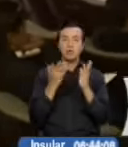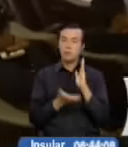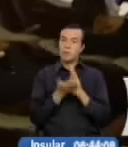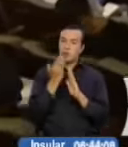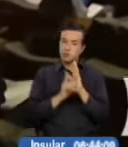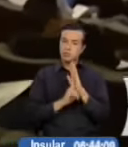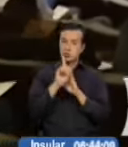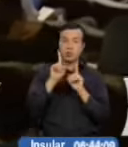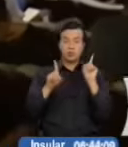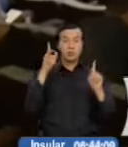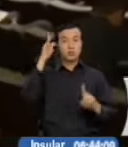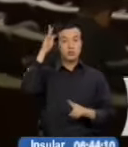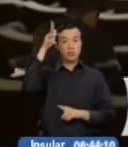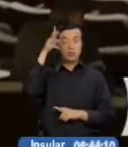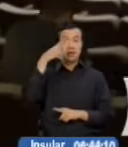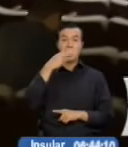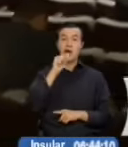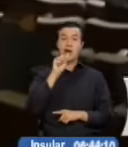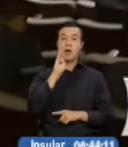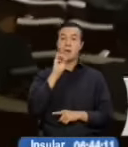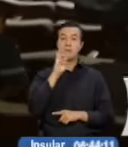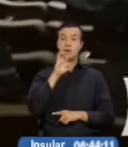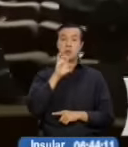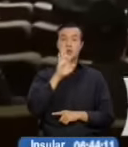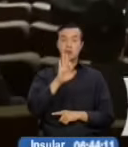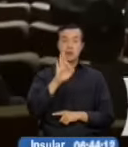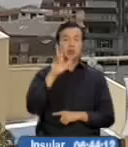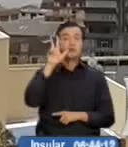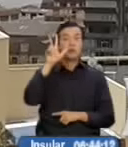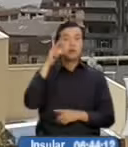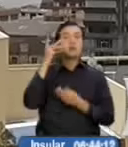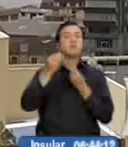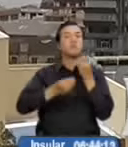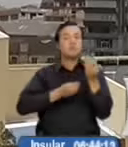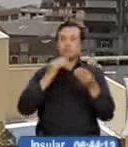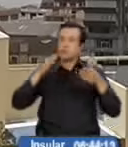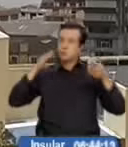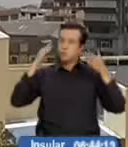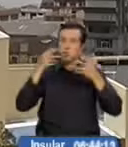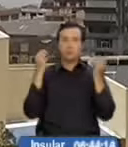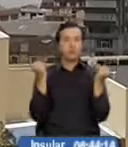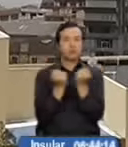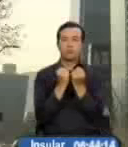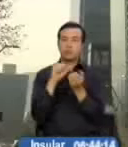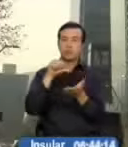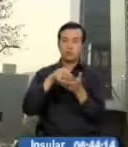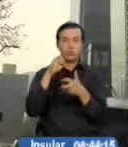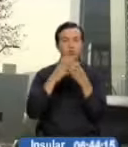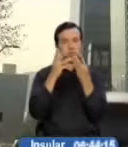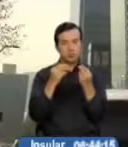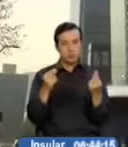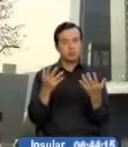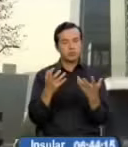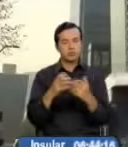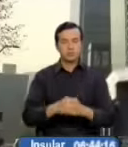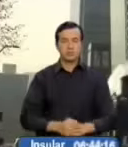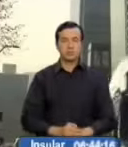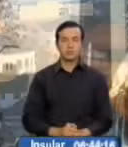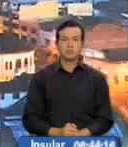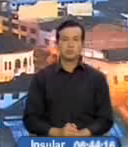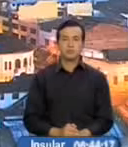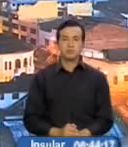Varias ponencias en la conferencia Hábitat 3 estarán enfocadas a solucionar el problema de la sobrepoblación urbana. Rodrigo Gálvez, Ecuador